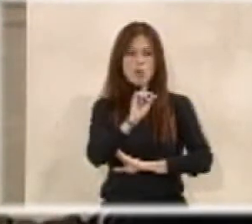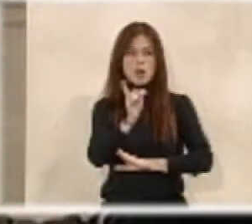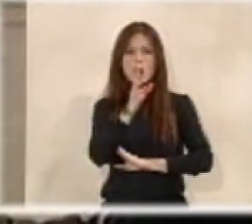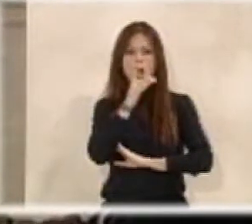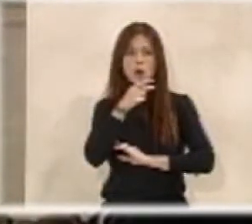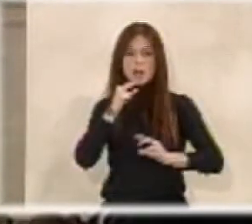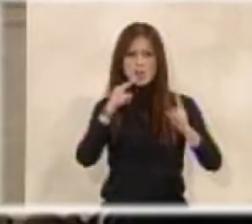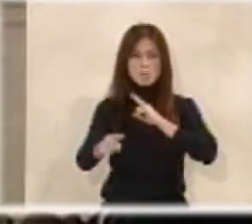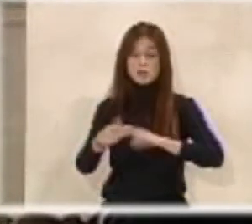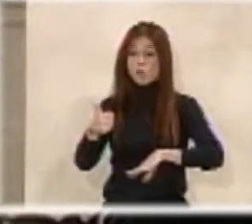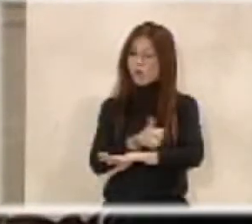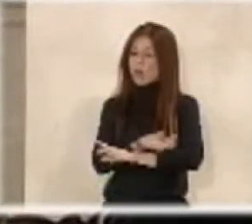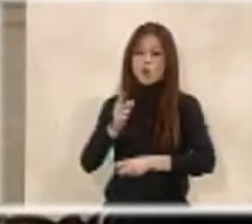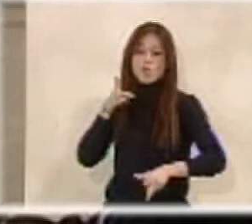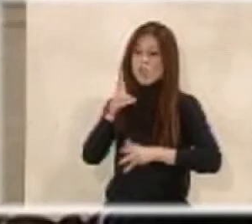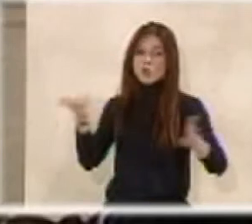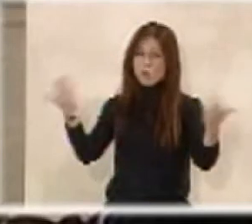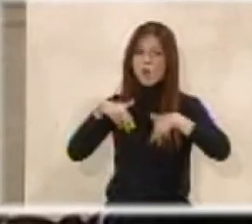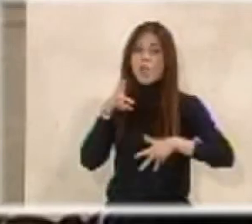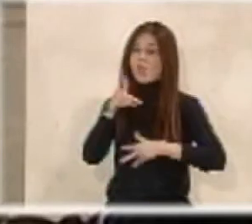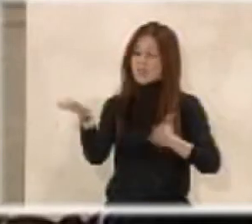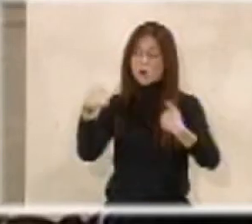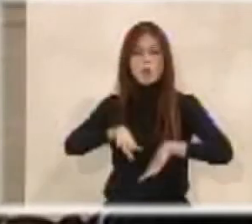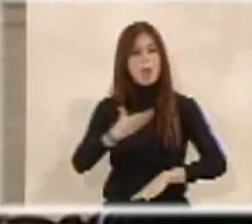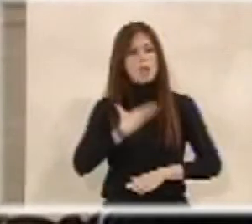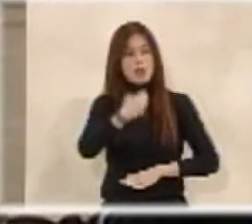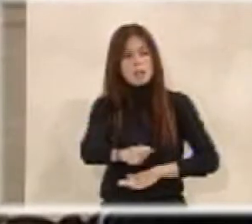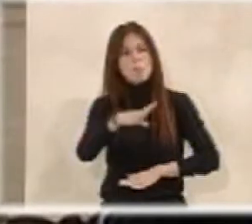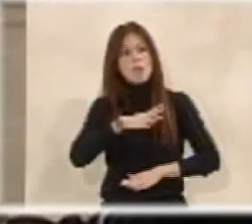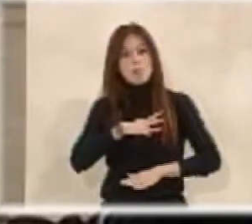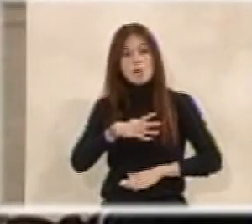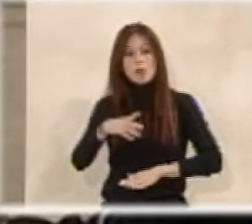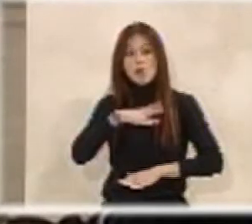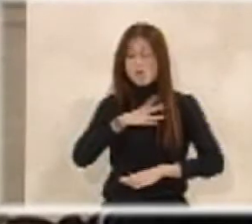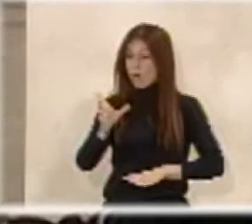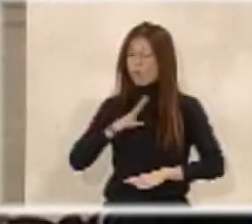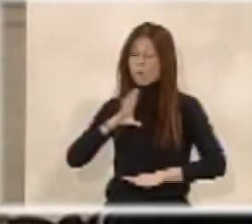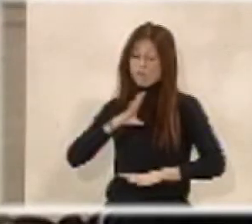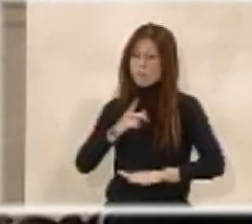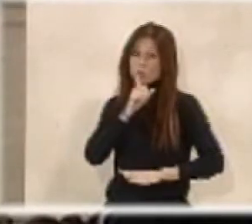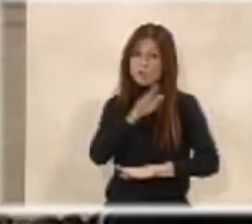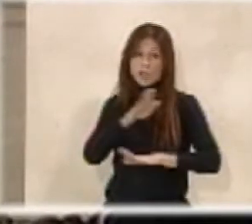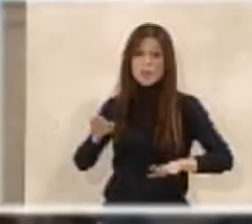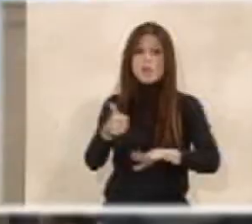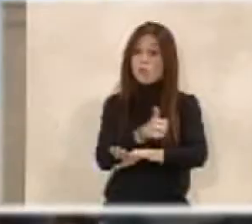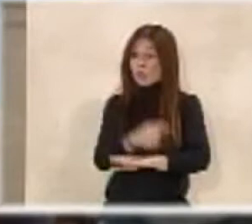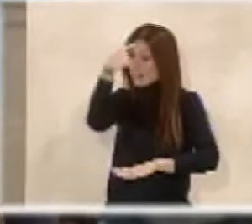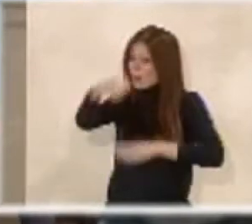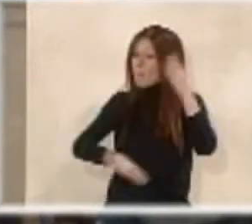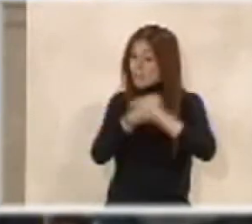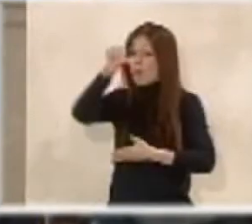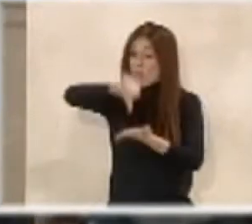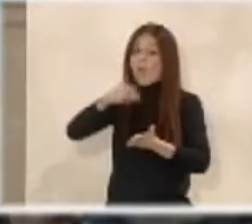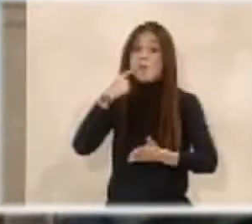Vamos a pasar a responder las preguntas, por favor. Por favor, por favor, sí. Por favor, guarde silencio, por favor.